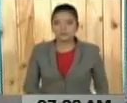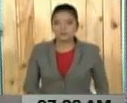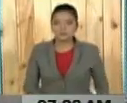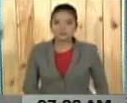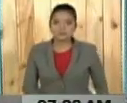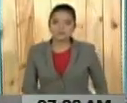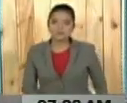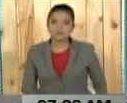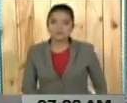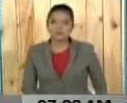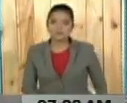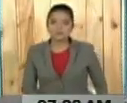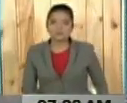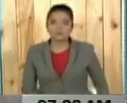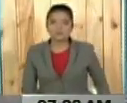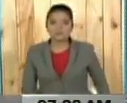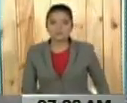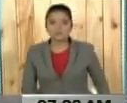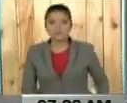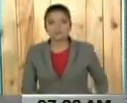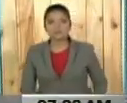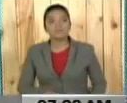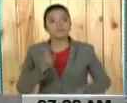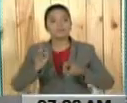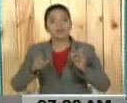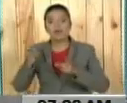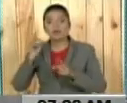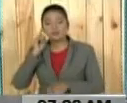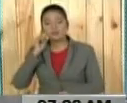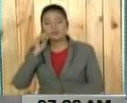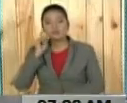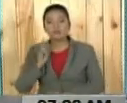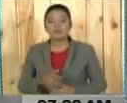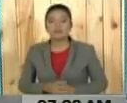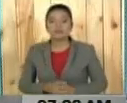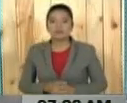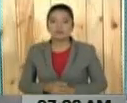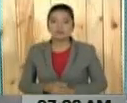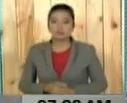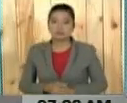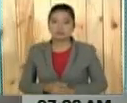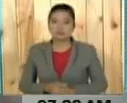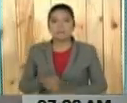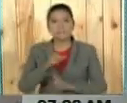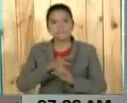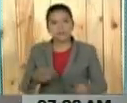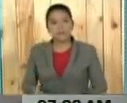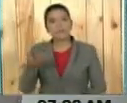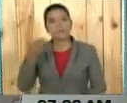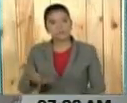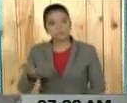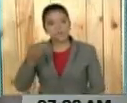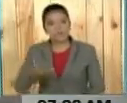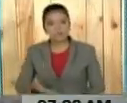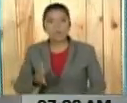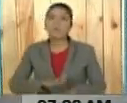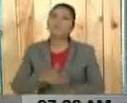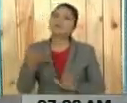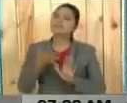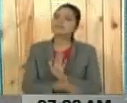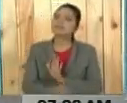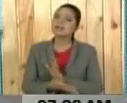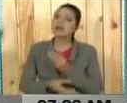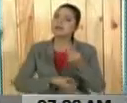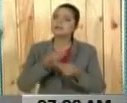dedo sobre aquellos sectores que están llamando a la violencia. Y esto es importante, porque ¿qué papel juega